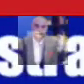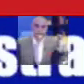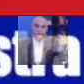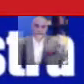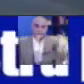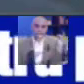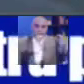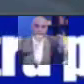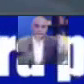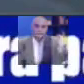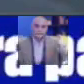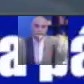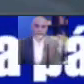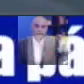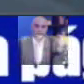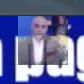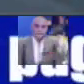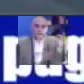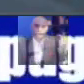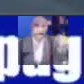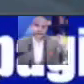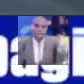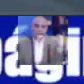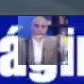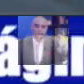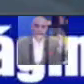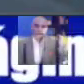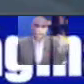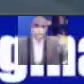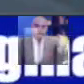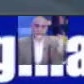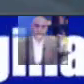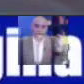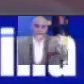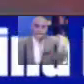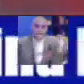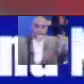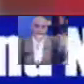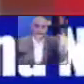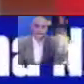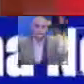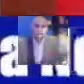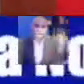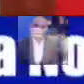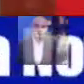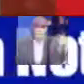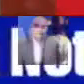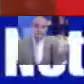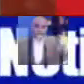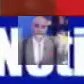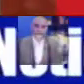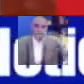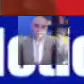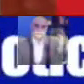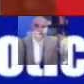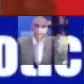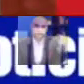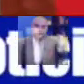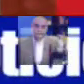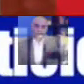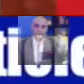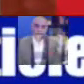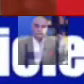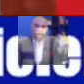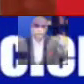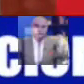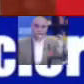reforma electoral del presidente, habría que destacar algunos puntos. Uno, hay que propone